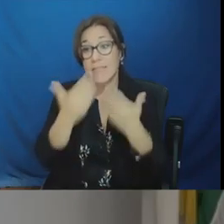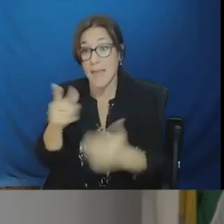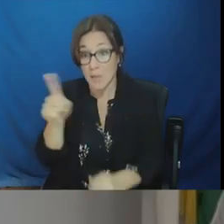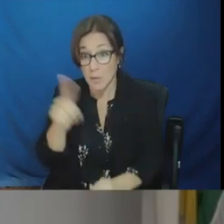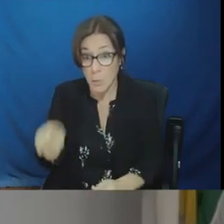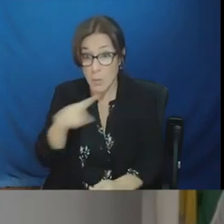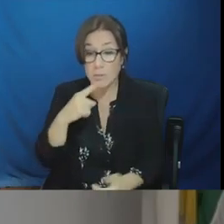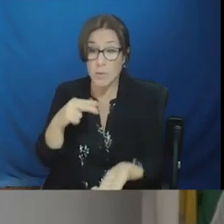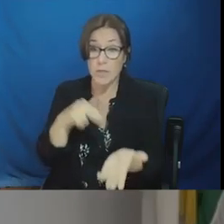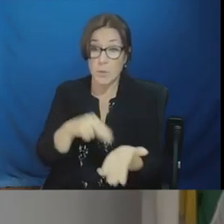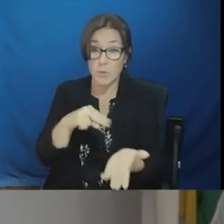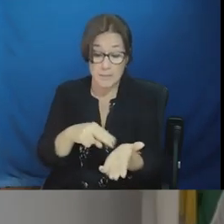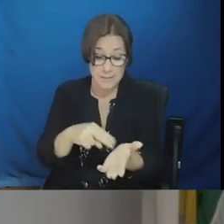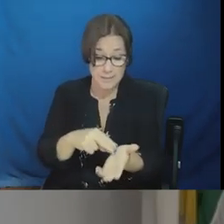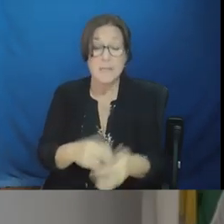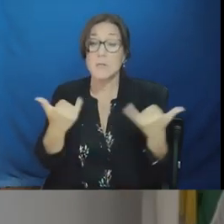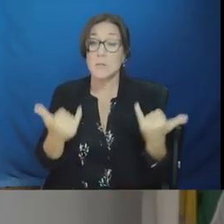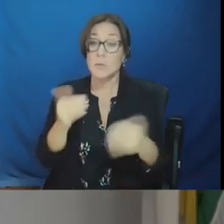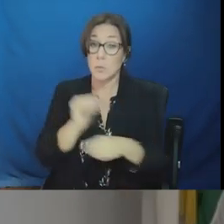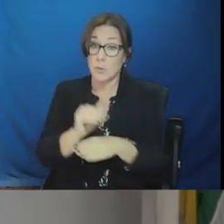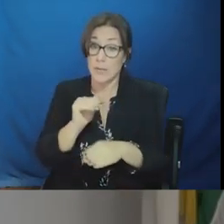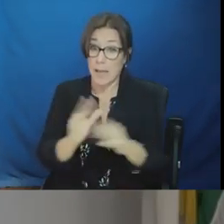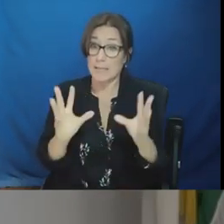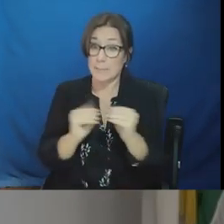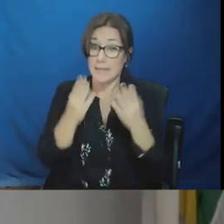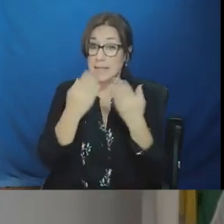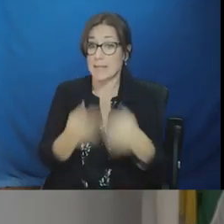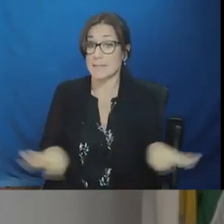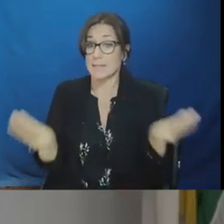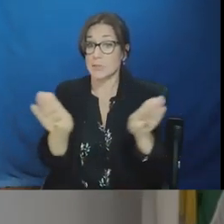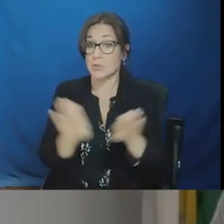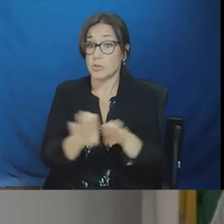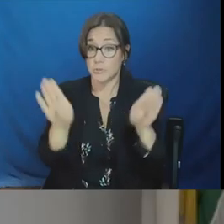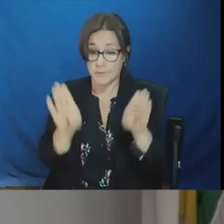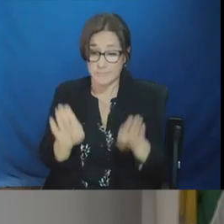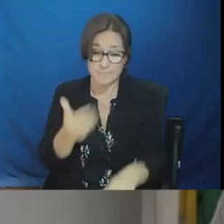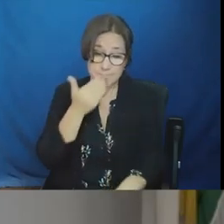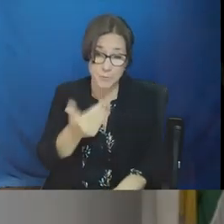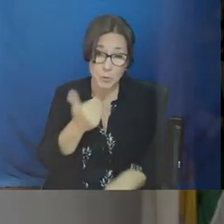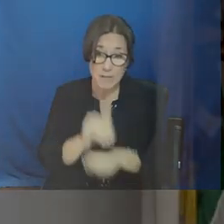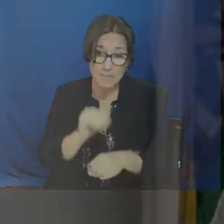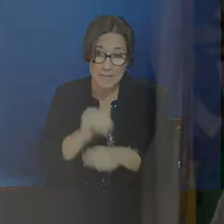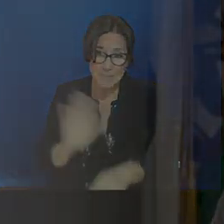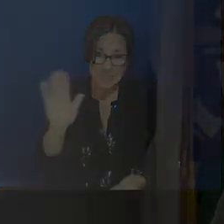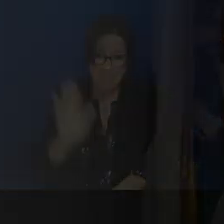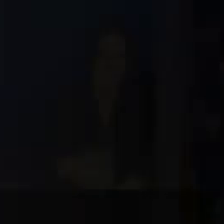esta noche se finaliza en este momento la reunión del consejo escolar unificado de santa barbara